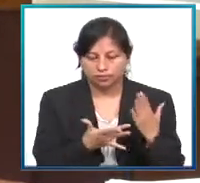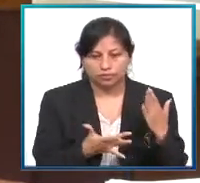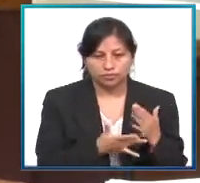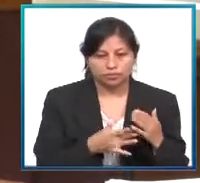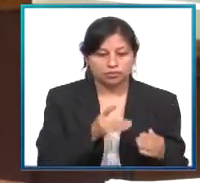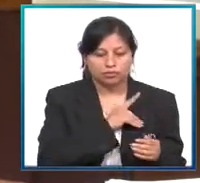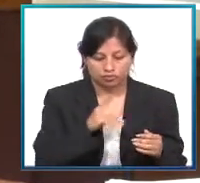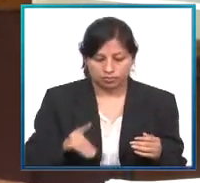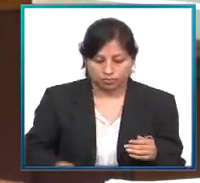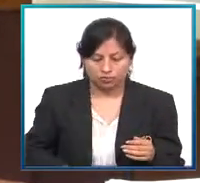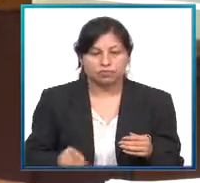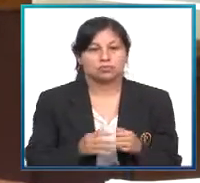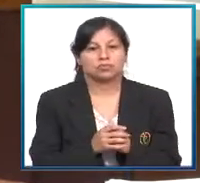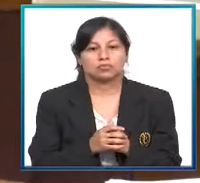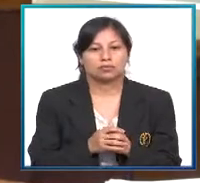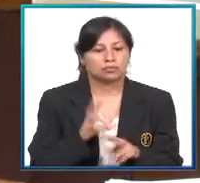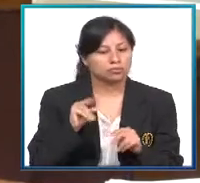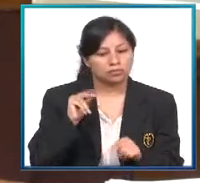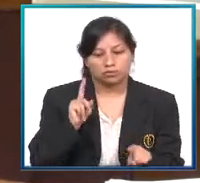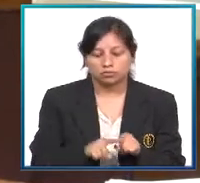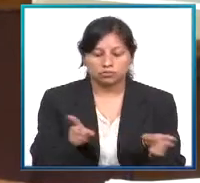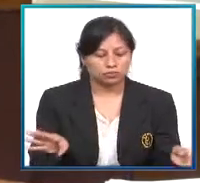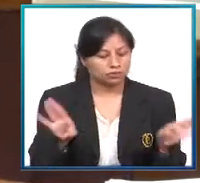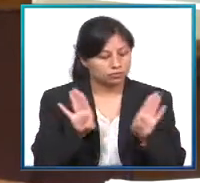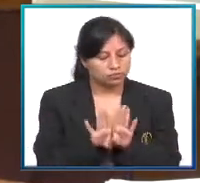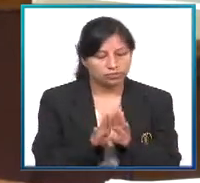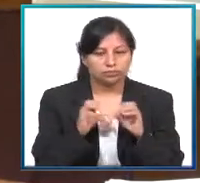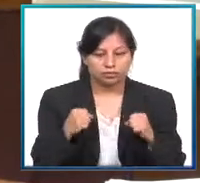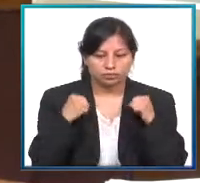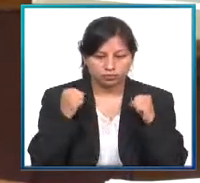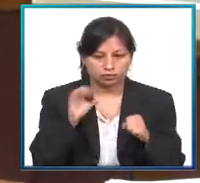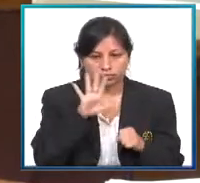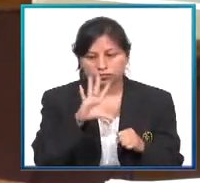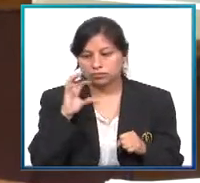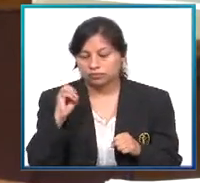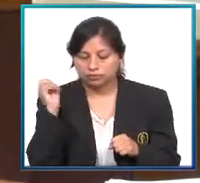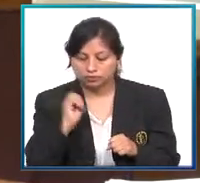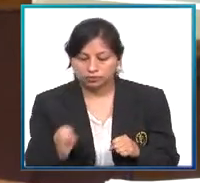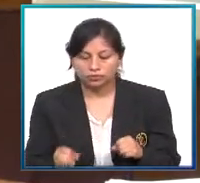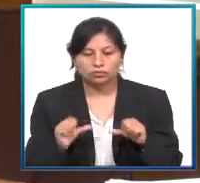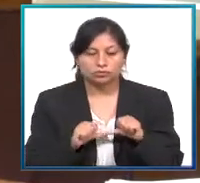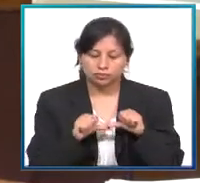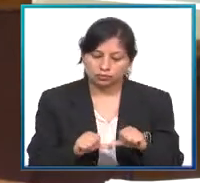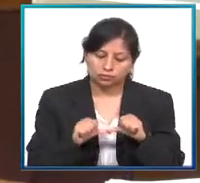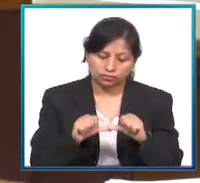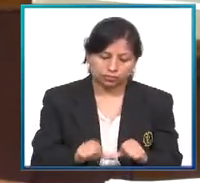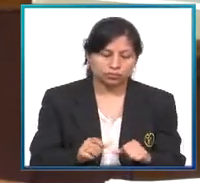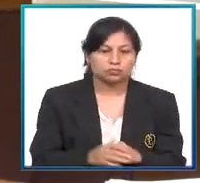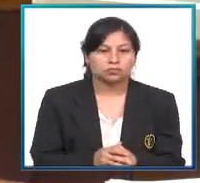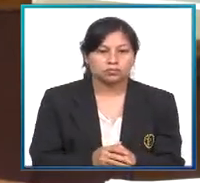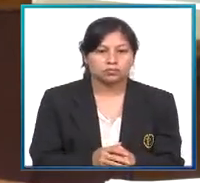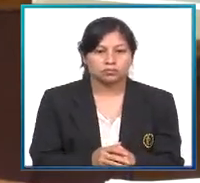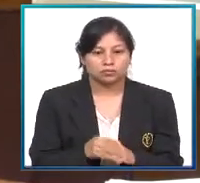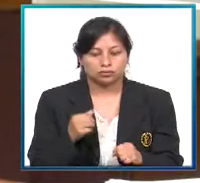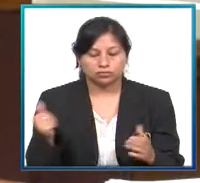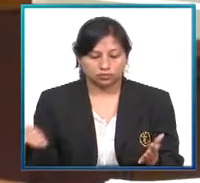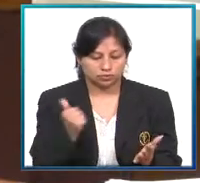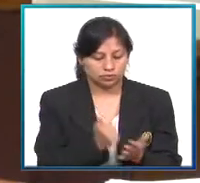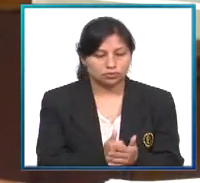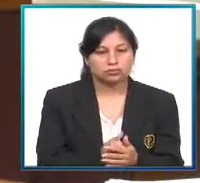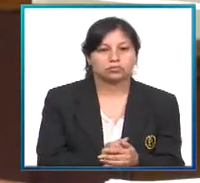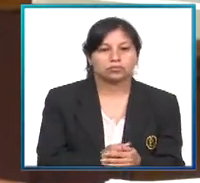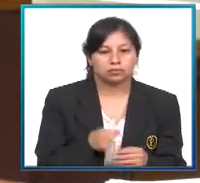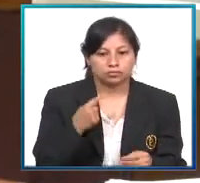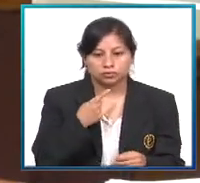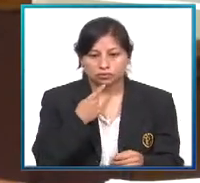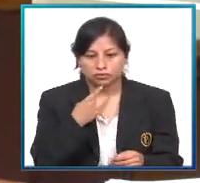como diputada, pues no cerramos el caso, hemos ganado un 50%, pero vamos a seguir luchando hasta lograr adjudicarle también a